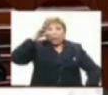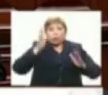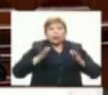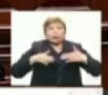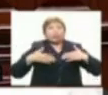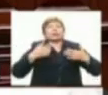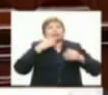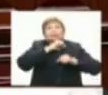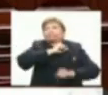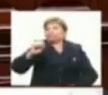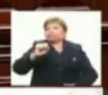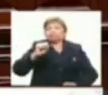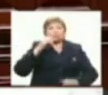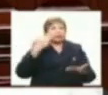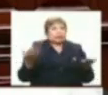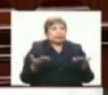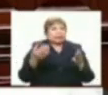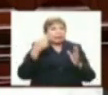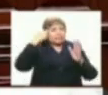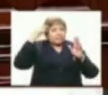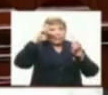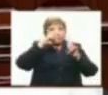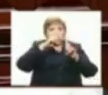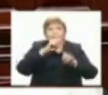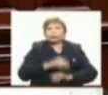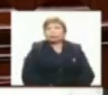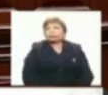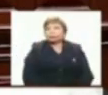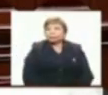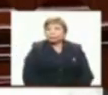pueda estar en contra de este propósito.